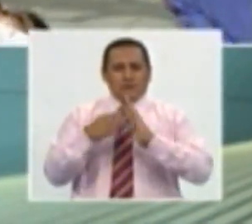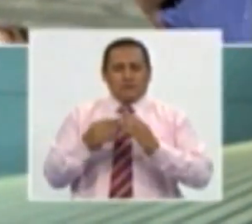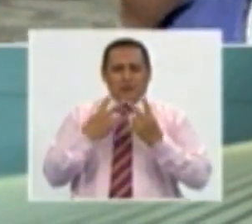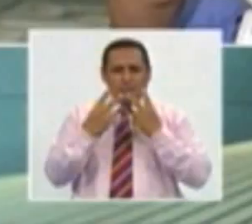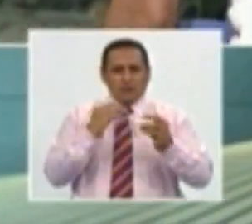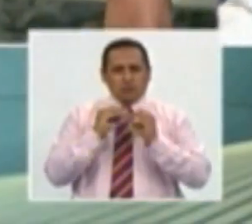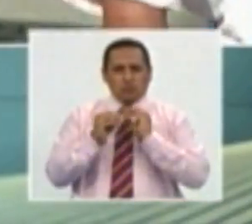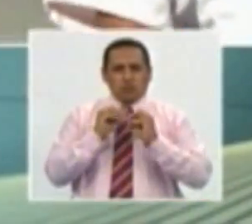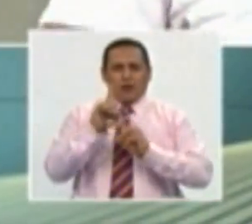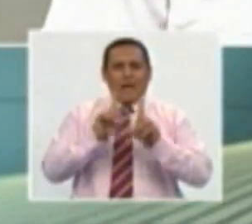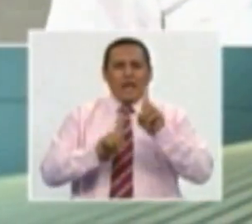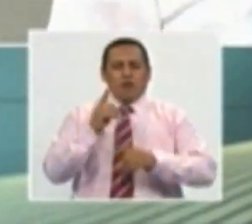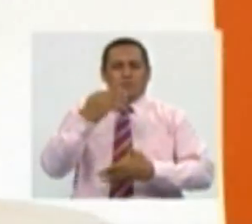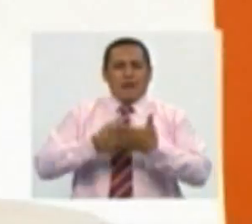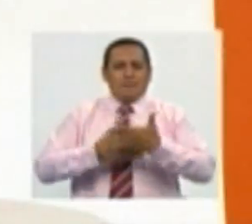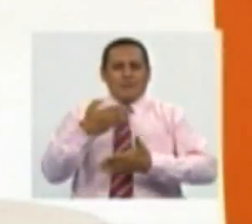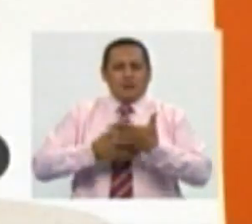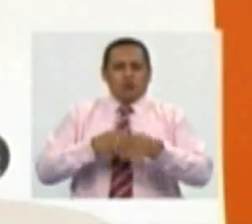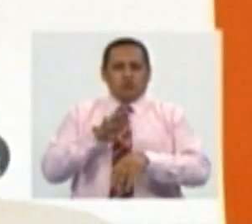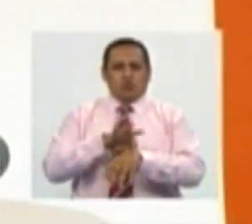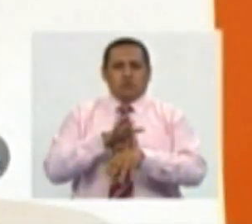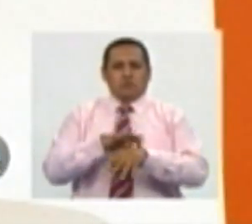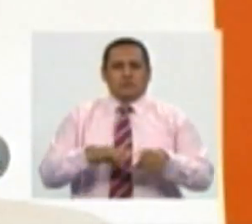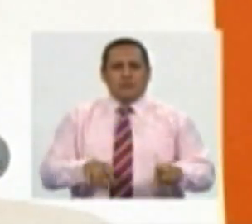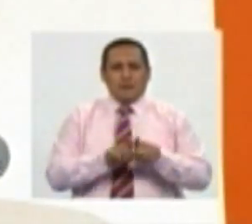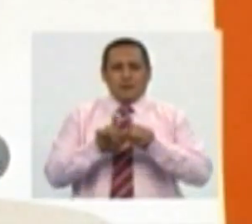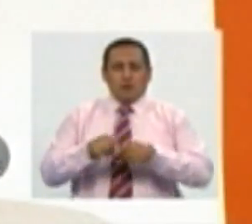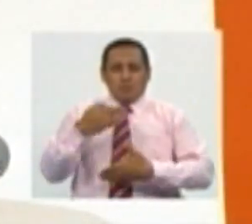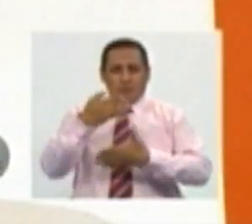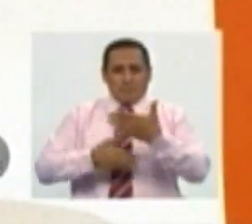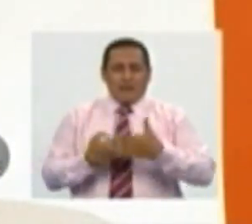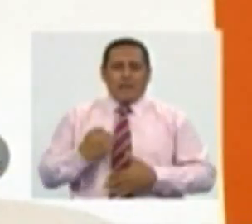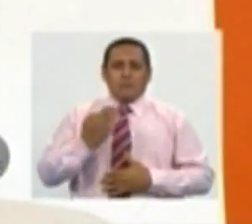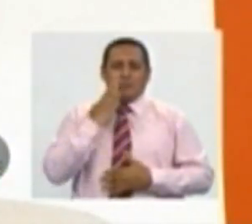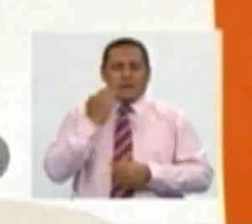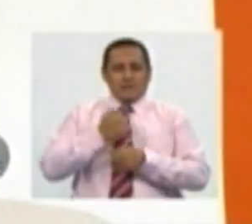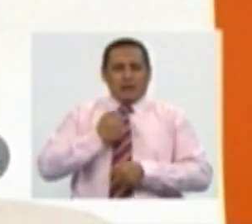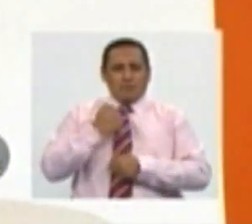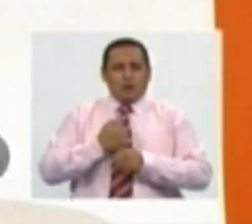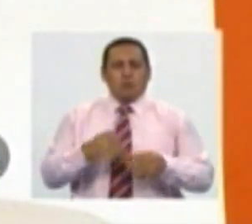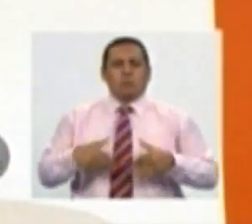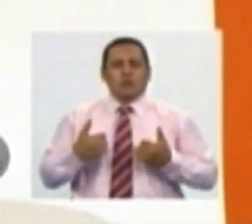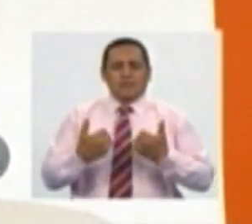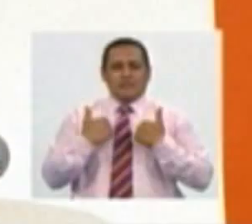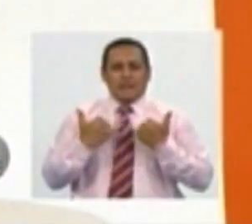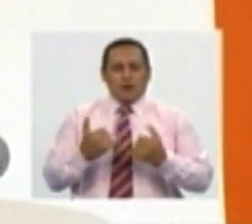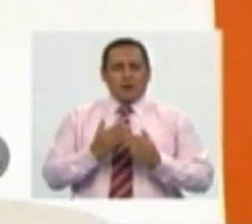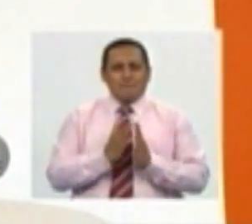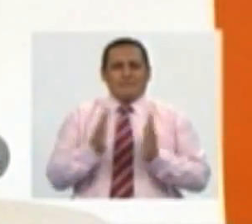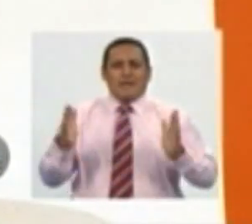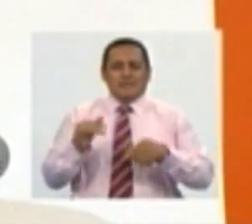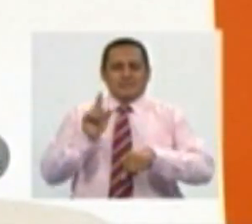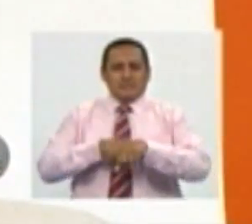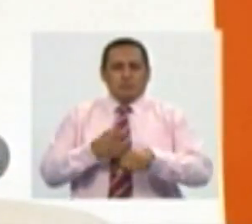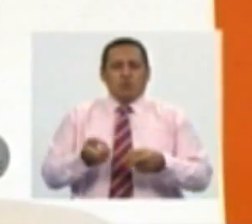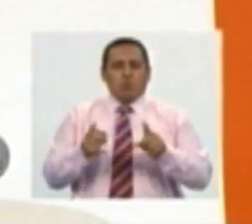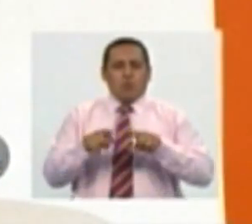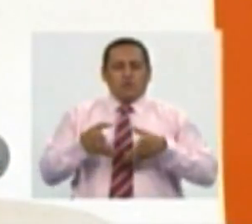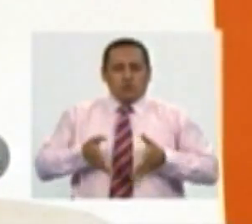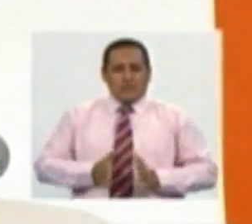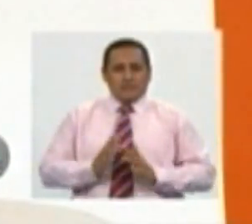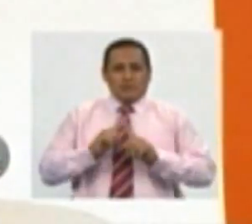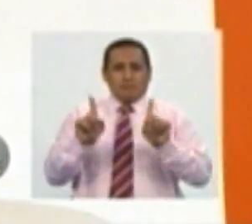estar acreditado con algún documento del médico tratante. Con un documento, la madre trabajadora puede tener más tiempo con su bebé una vez que